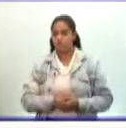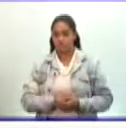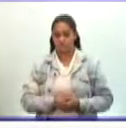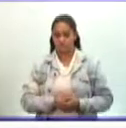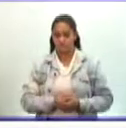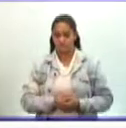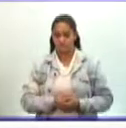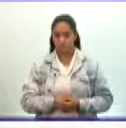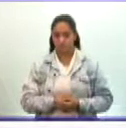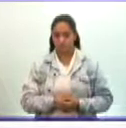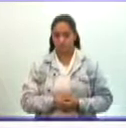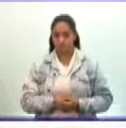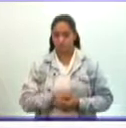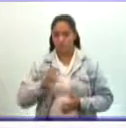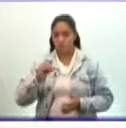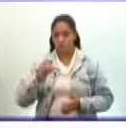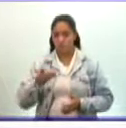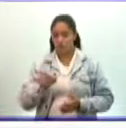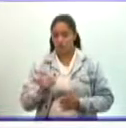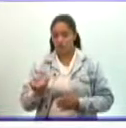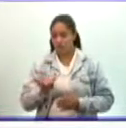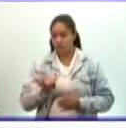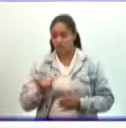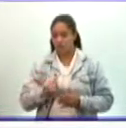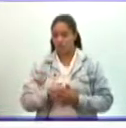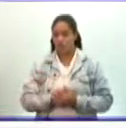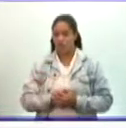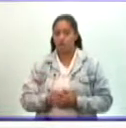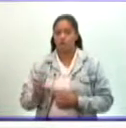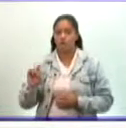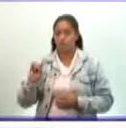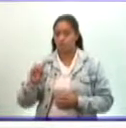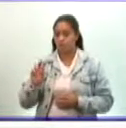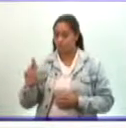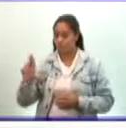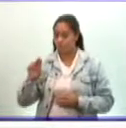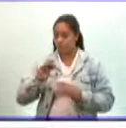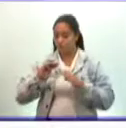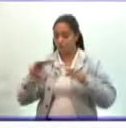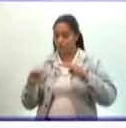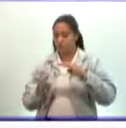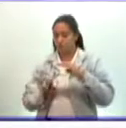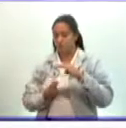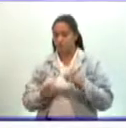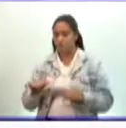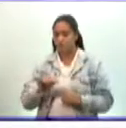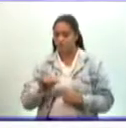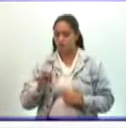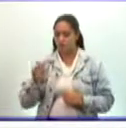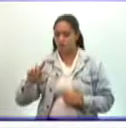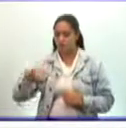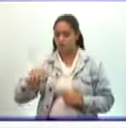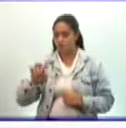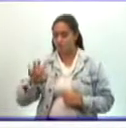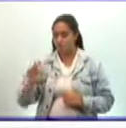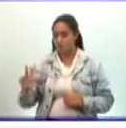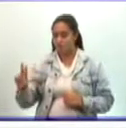Efectuamos el producto del numerador y nos daría 9 unidades sobre 2. Luego efectuamos el